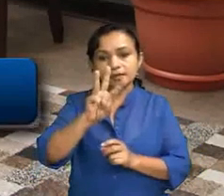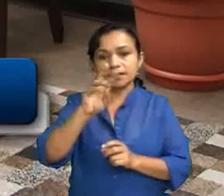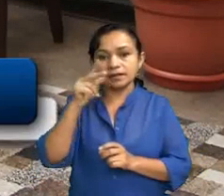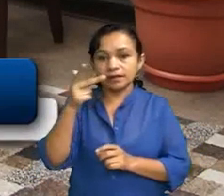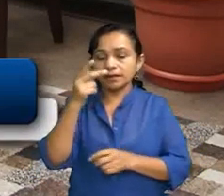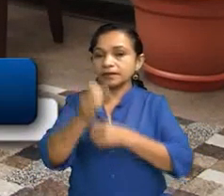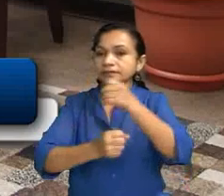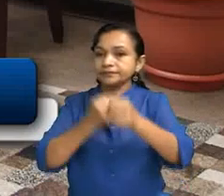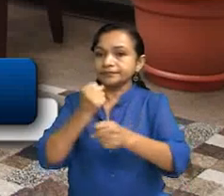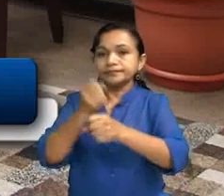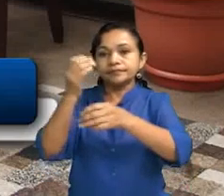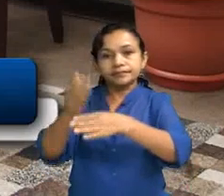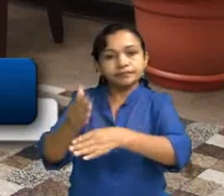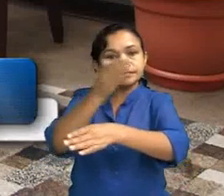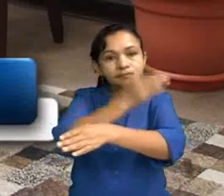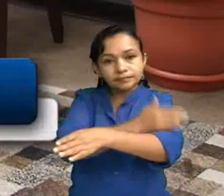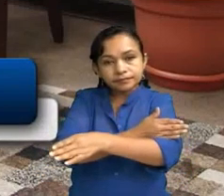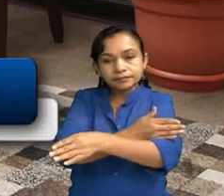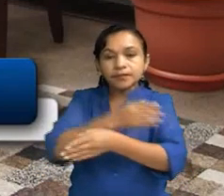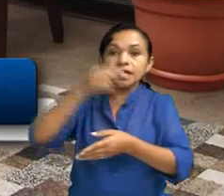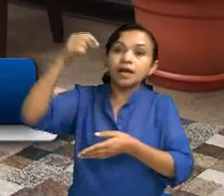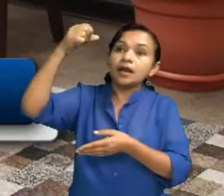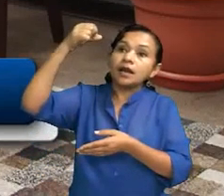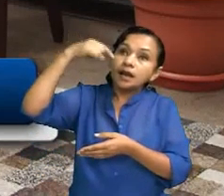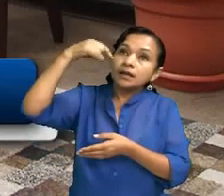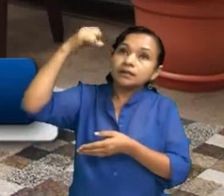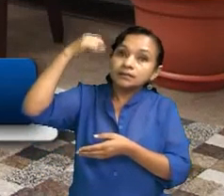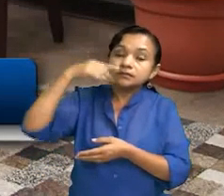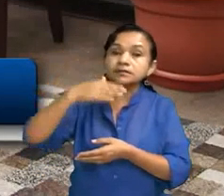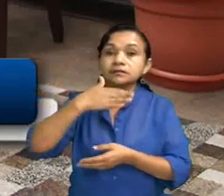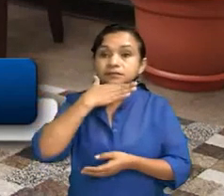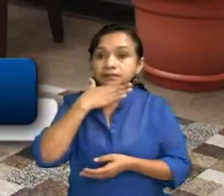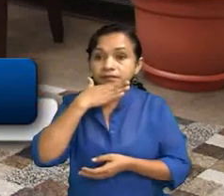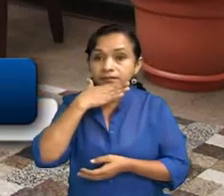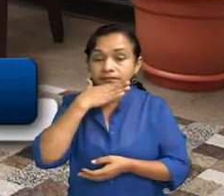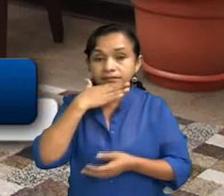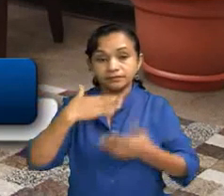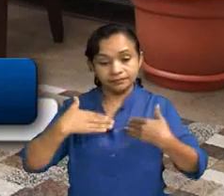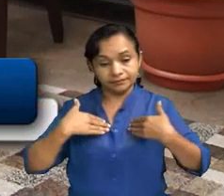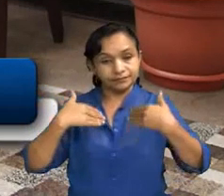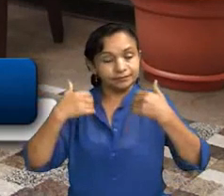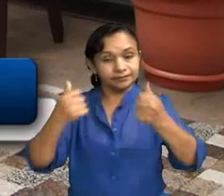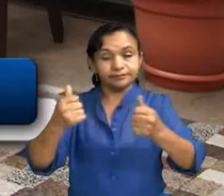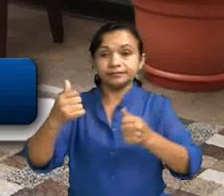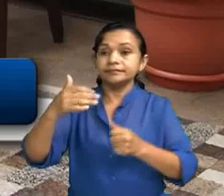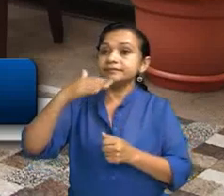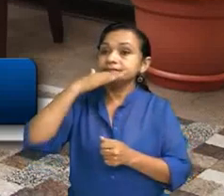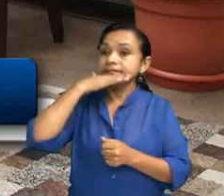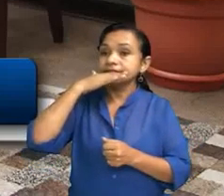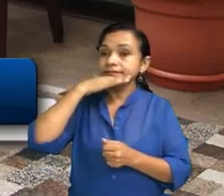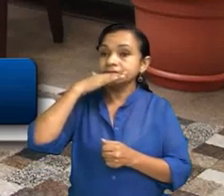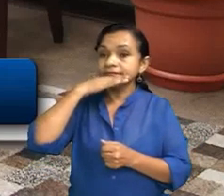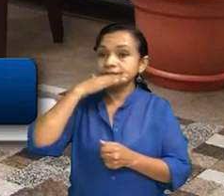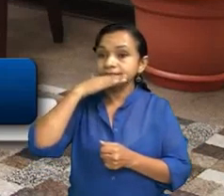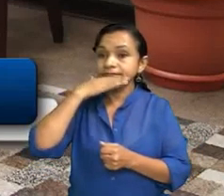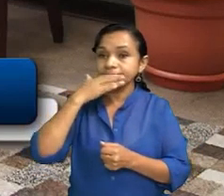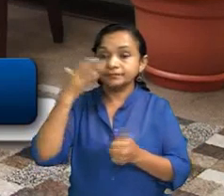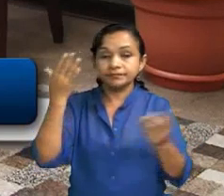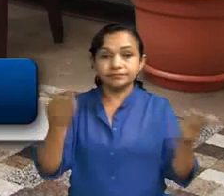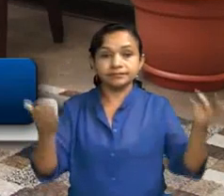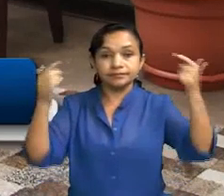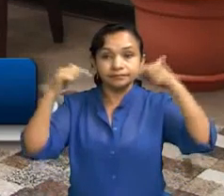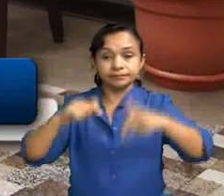Porque anteriormente la vacunación era un poco más difícil. La salud era un poco más difícil, no era toda como lo tenemos